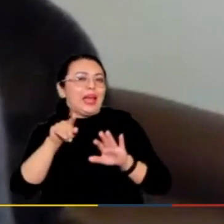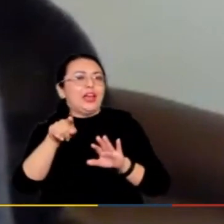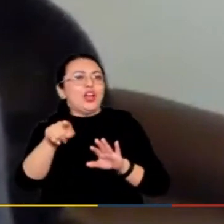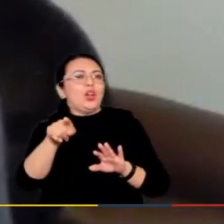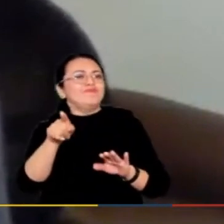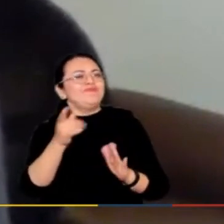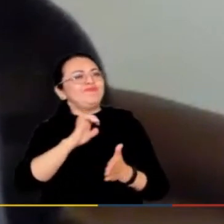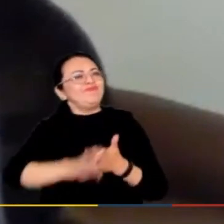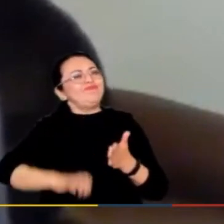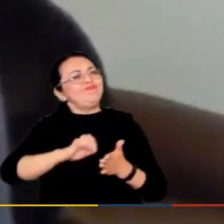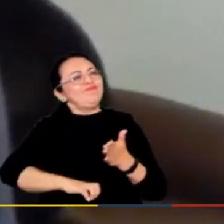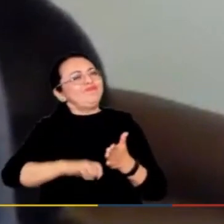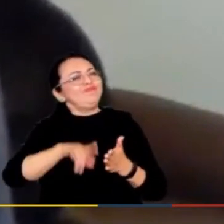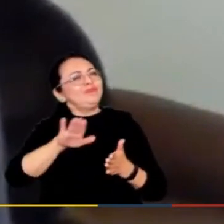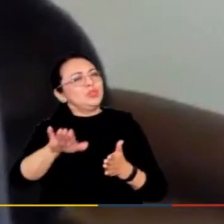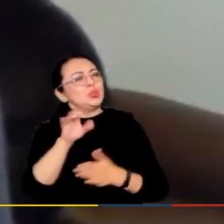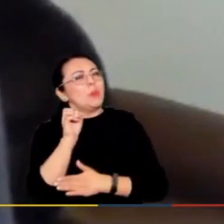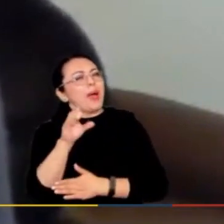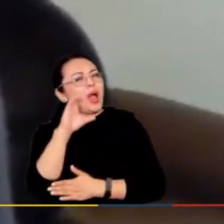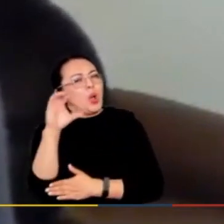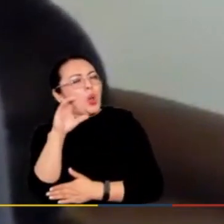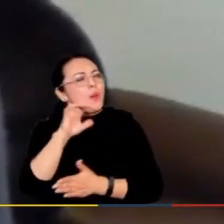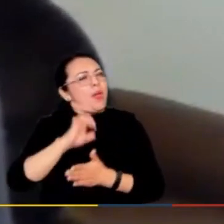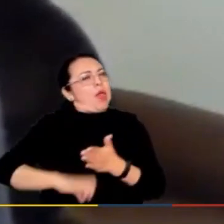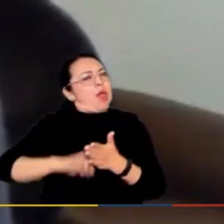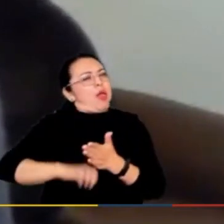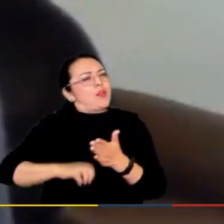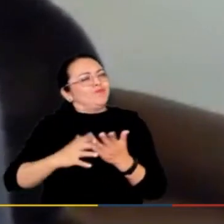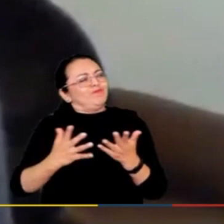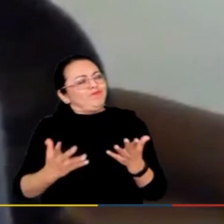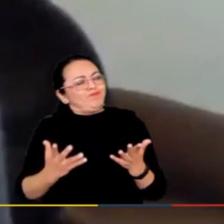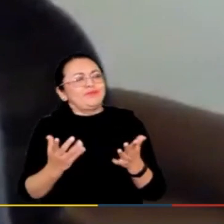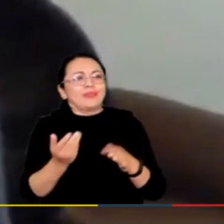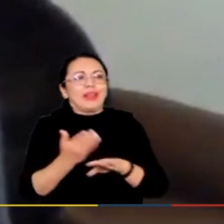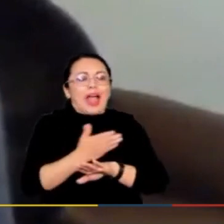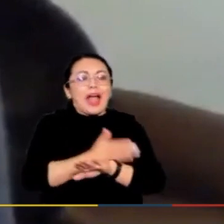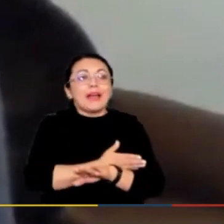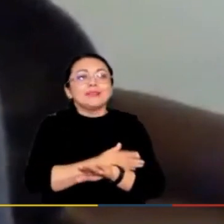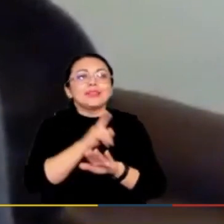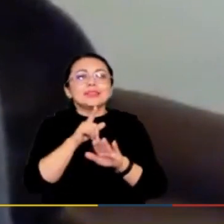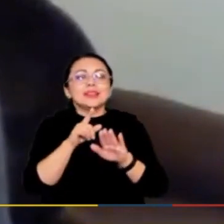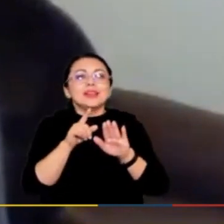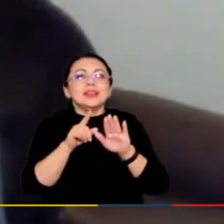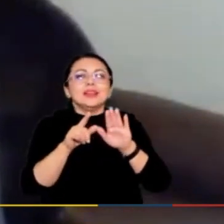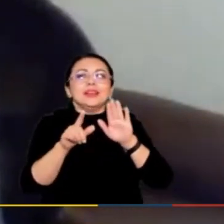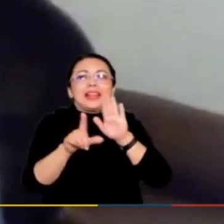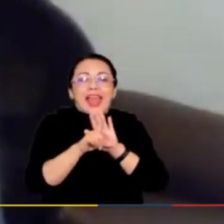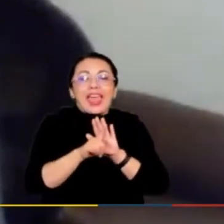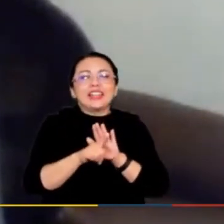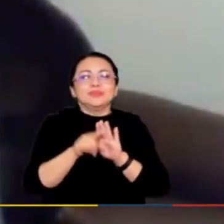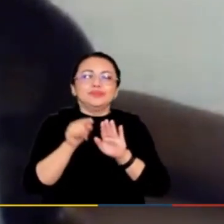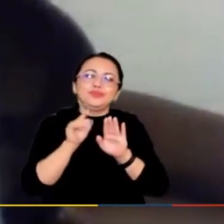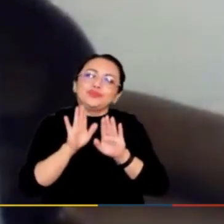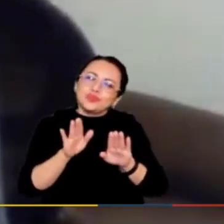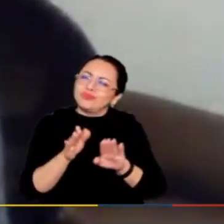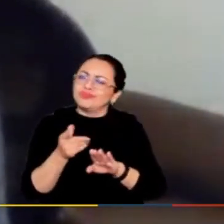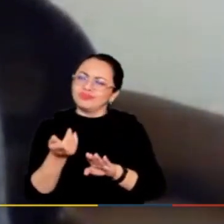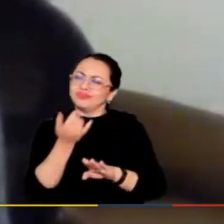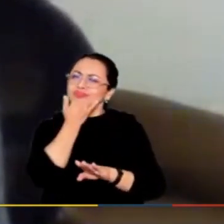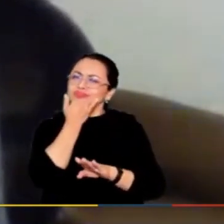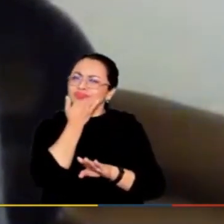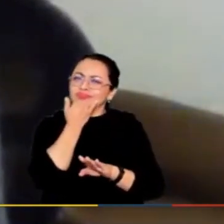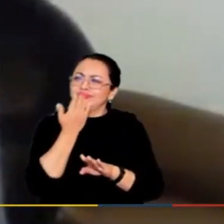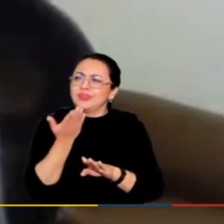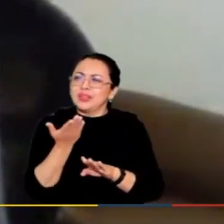que por la planteamiento de la litis en primera y en segunda instancia, las discusiones no le permiten